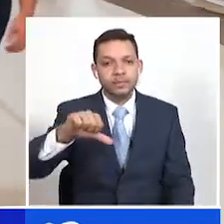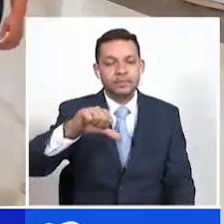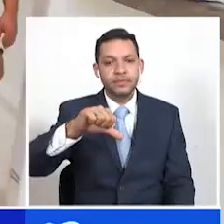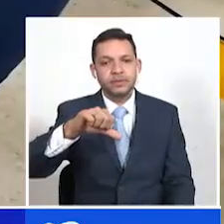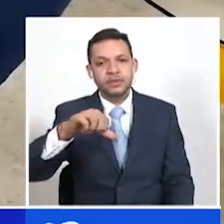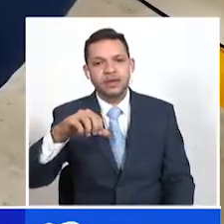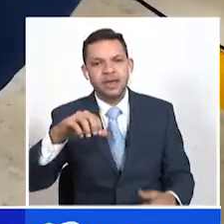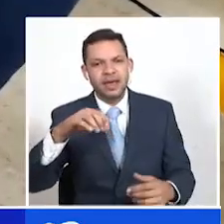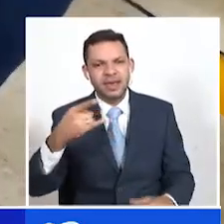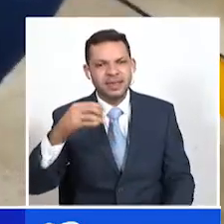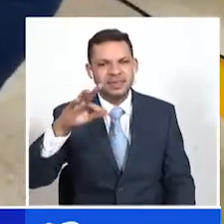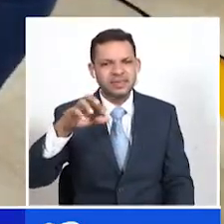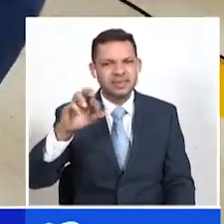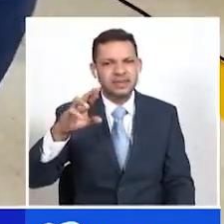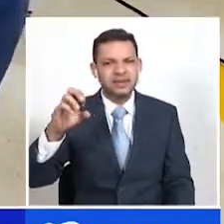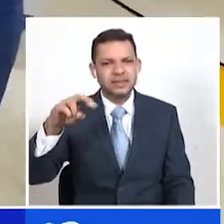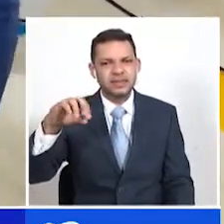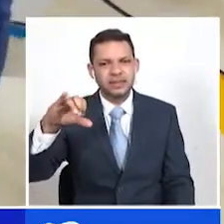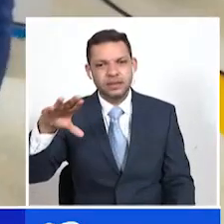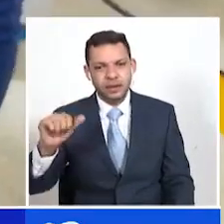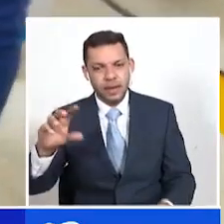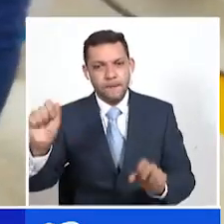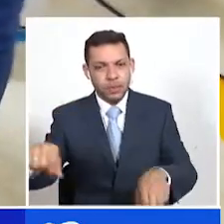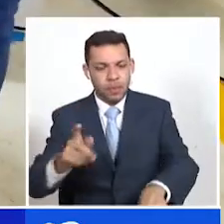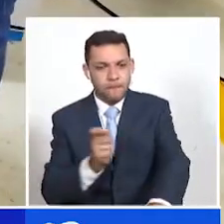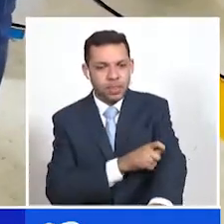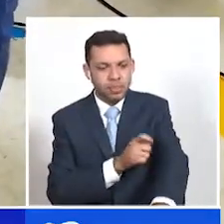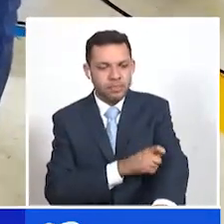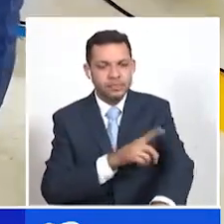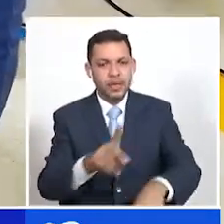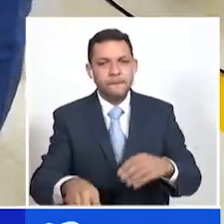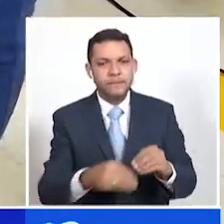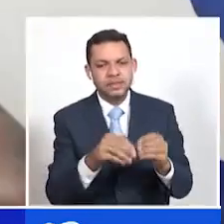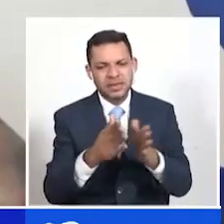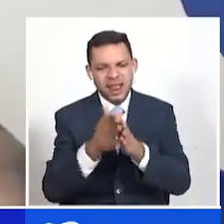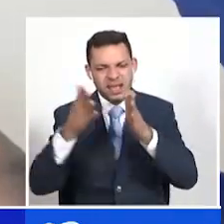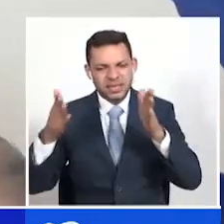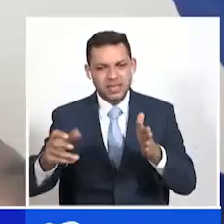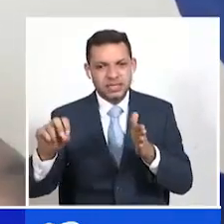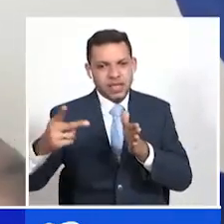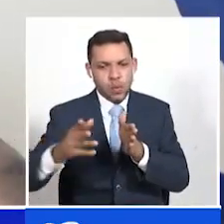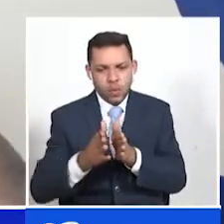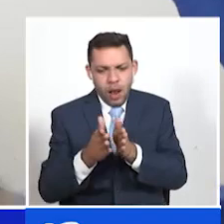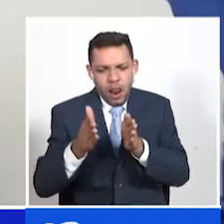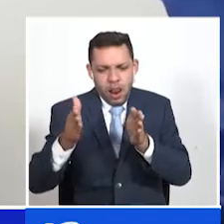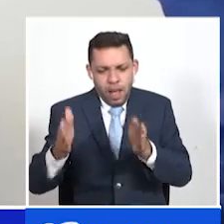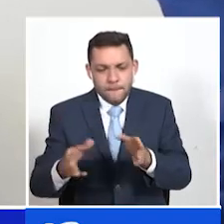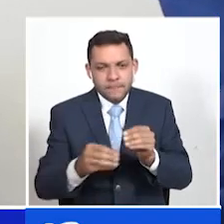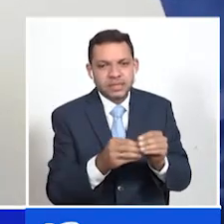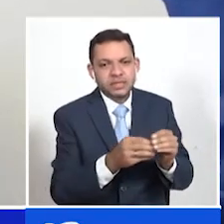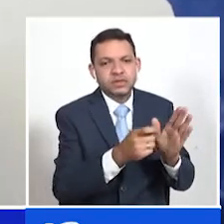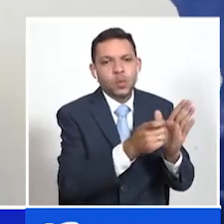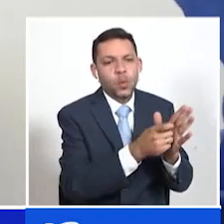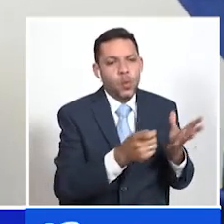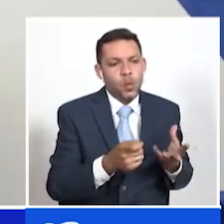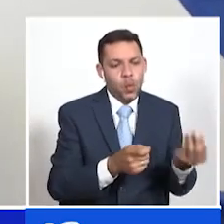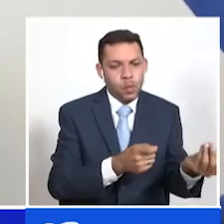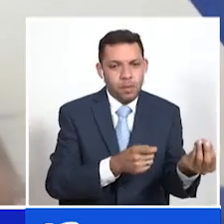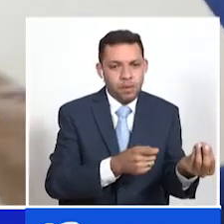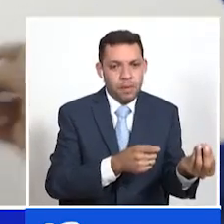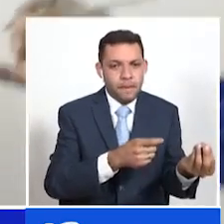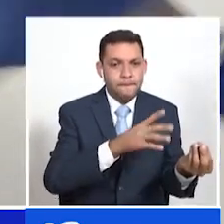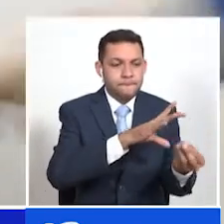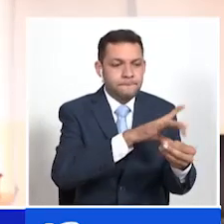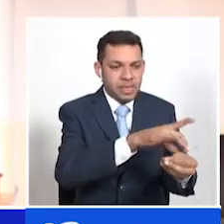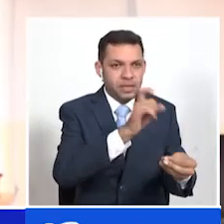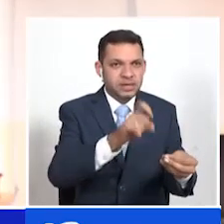de Risaralda, la mayoría para vacunar al personal de la salud de segunda fase y para aplicar la segunda dosis del personal de la salud de la primera línea de atención